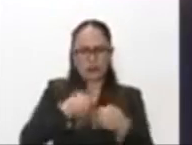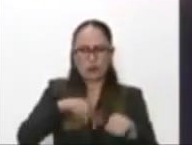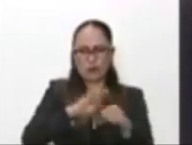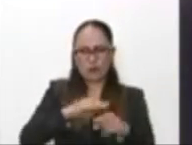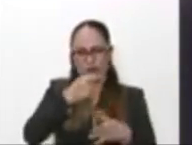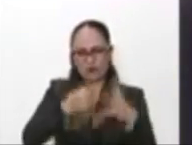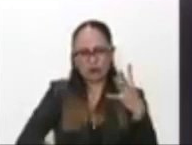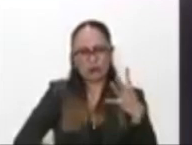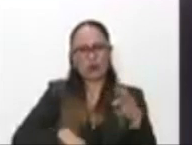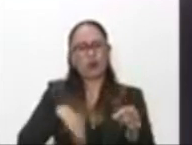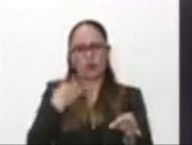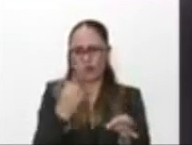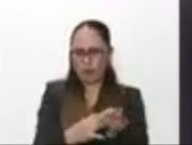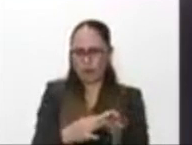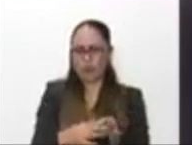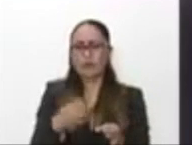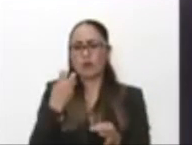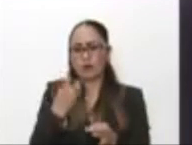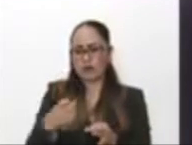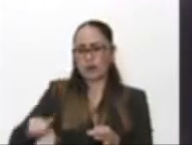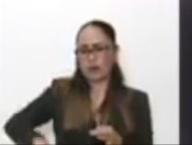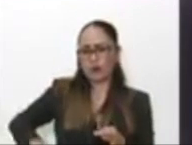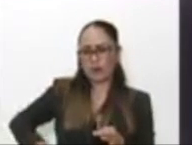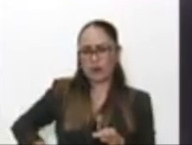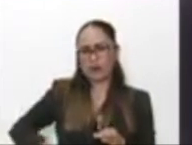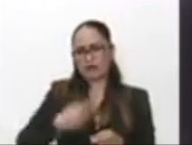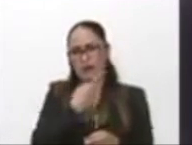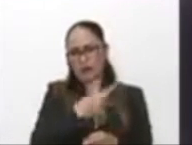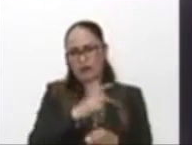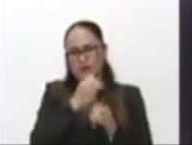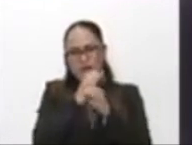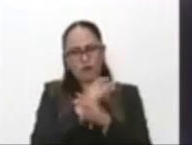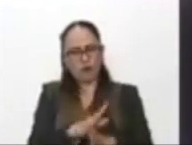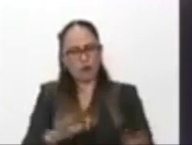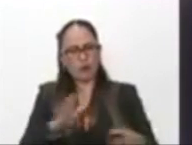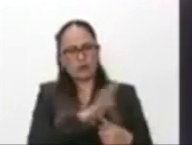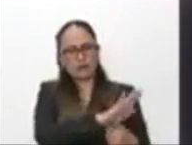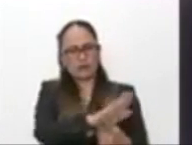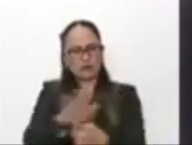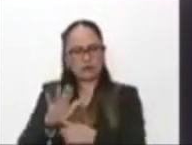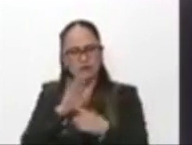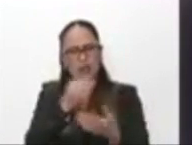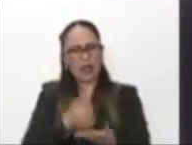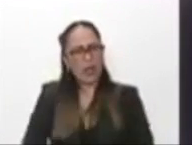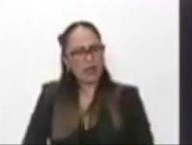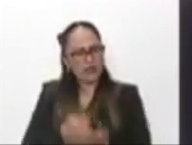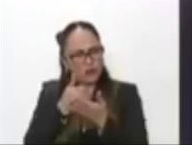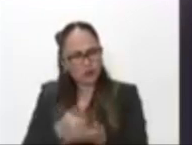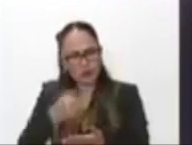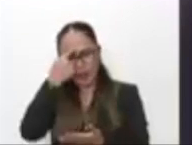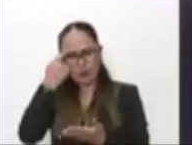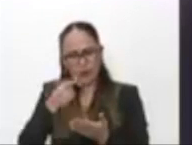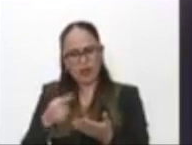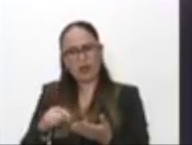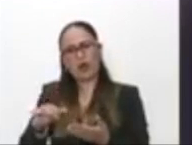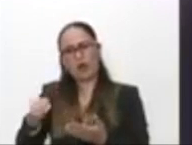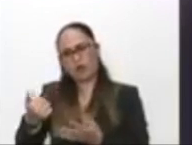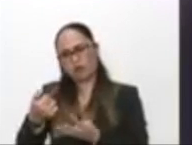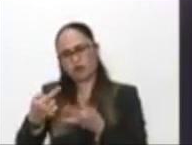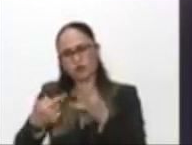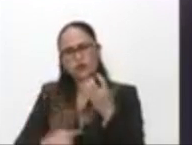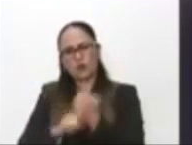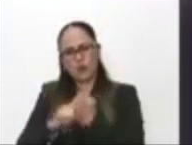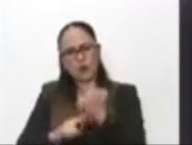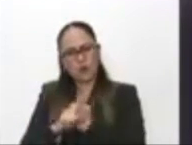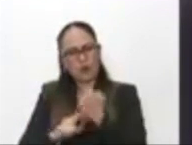por ello la información pública es una herramienta que potencia el ejercicio de otras prerrogativas sociales